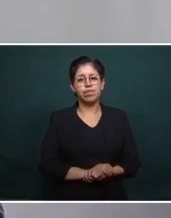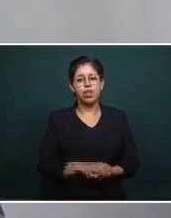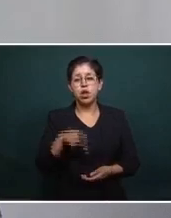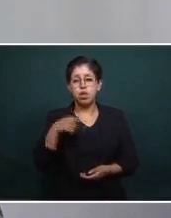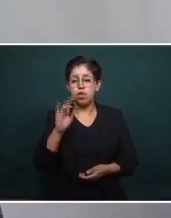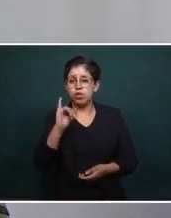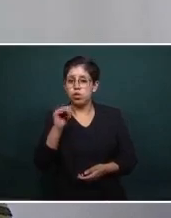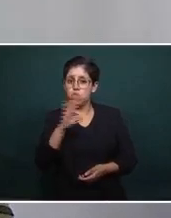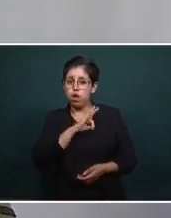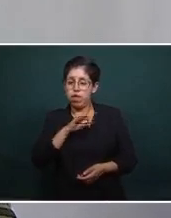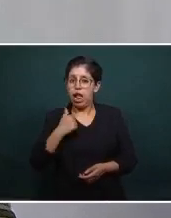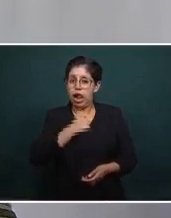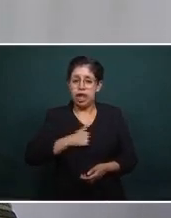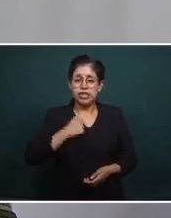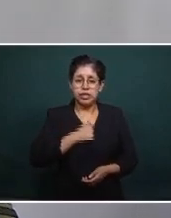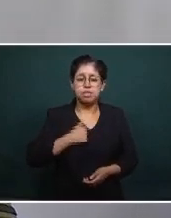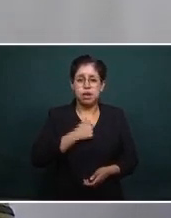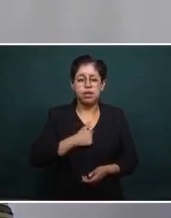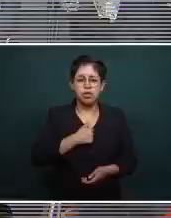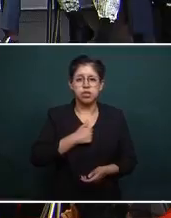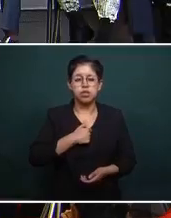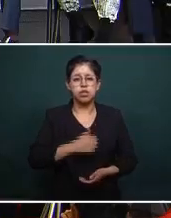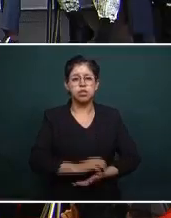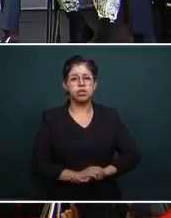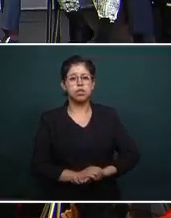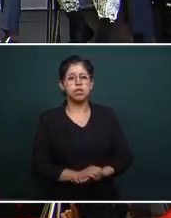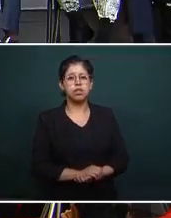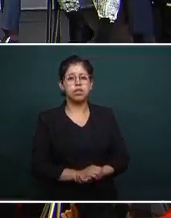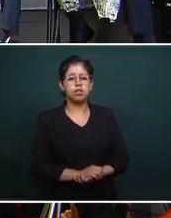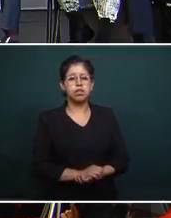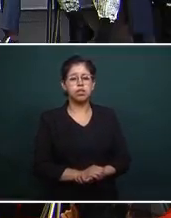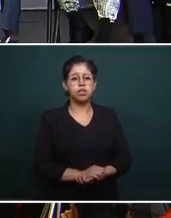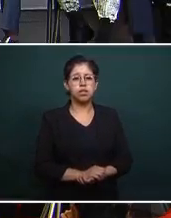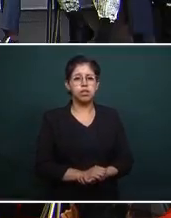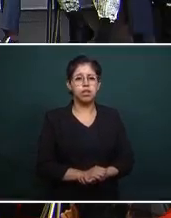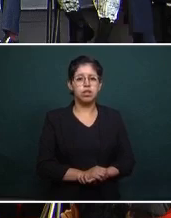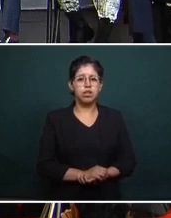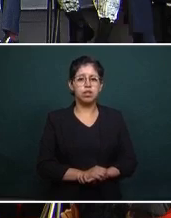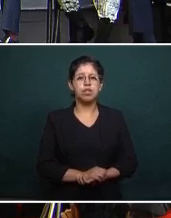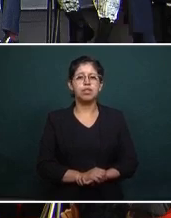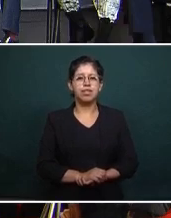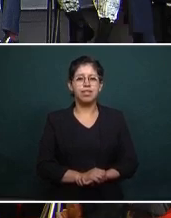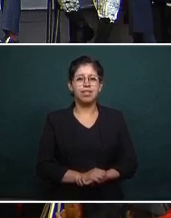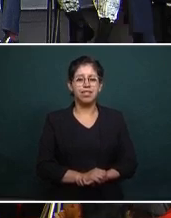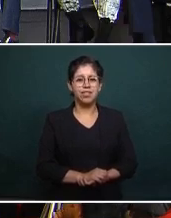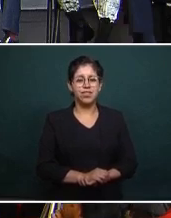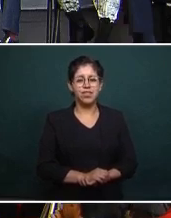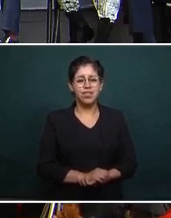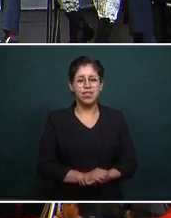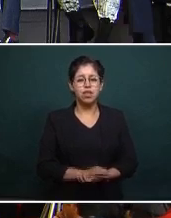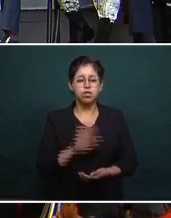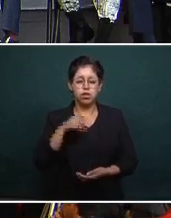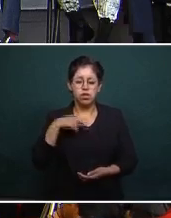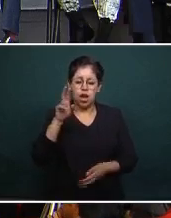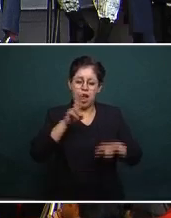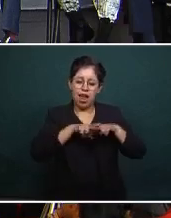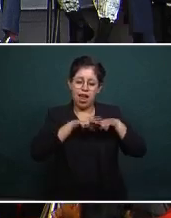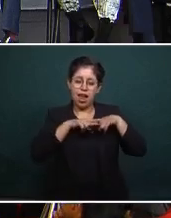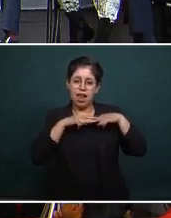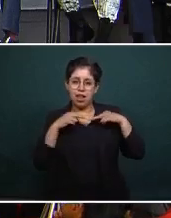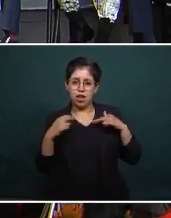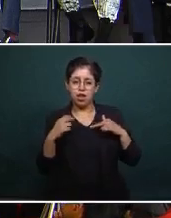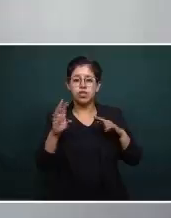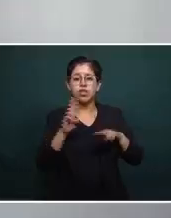algún proyectil que pueda servir como eso, ¿no? De arma. Pero ya se está en el Congreso viendo